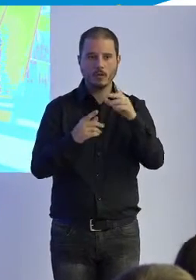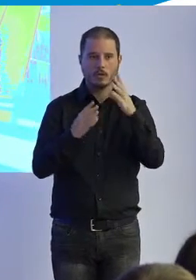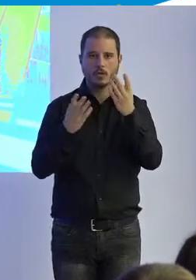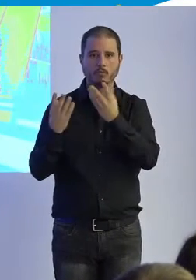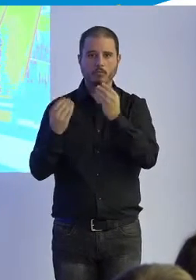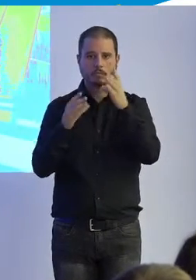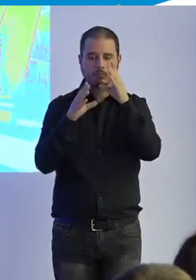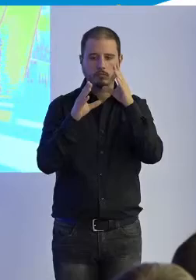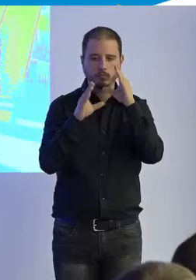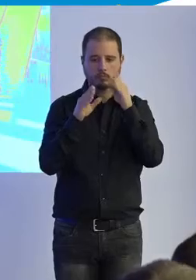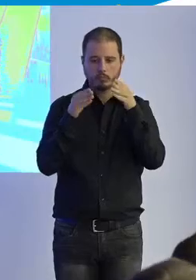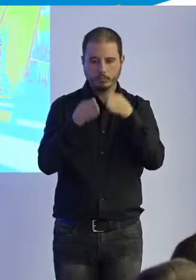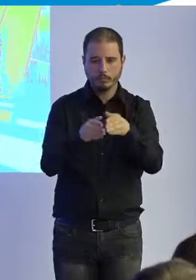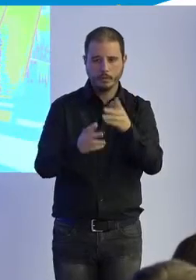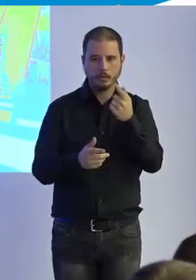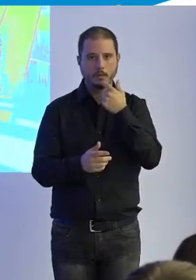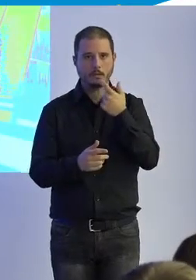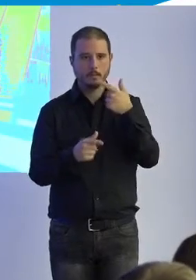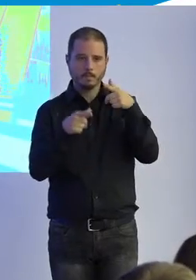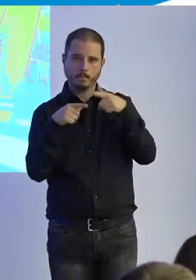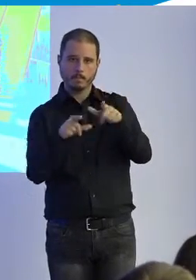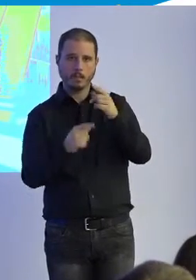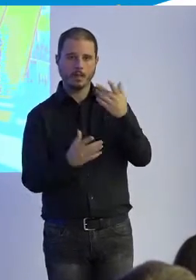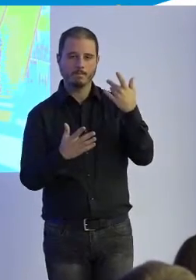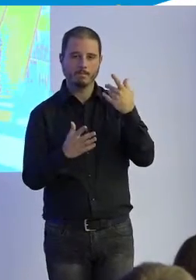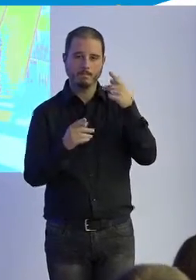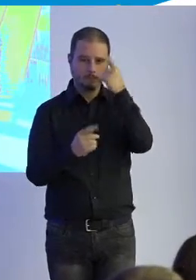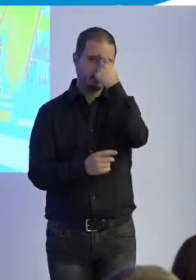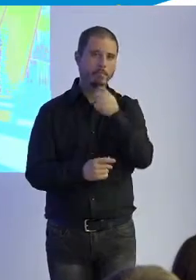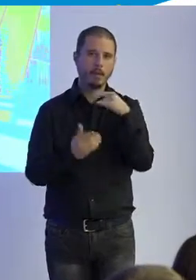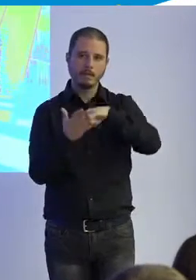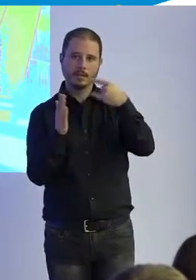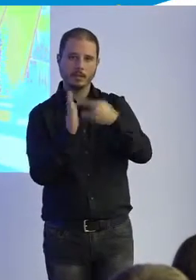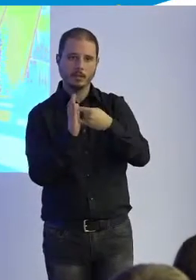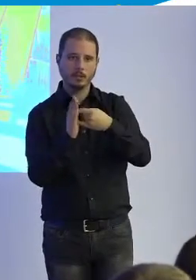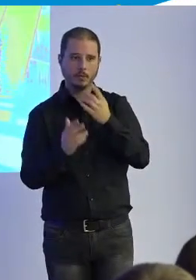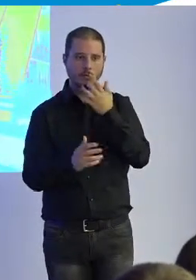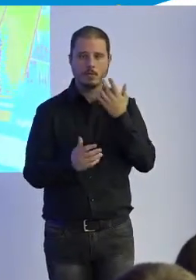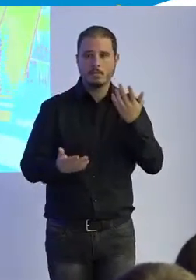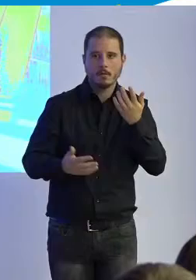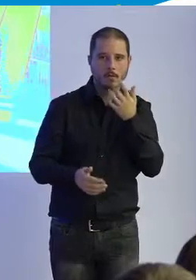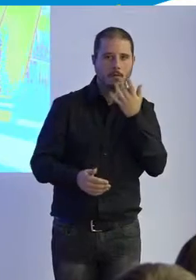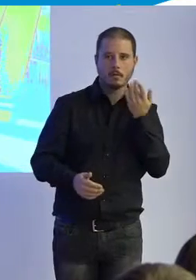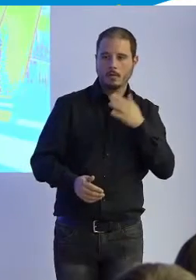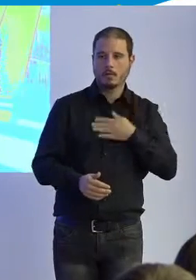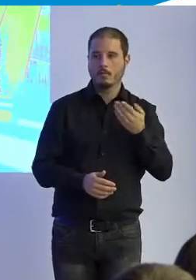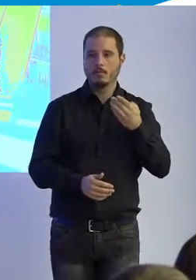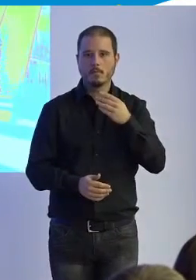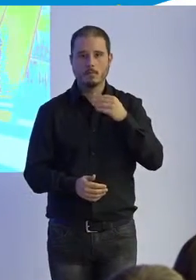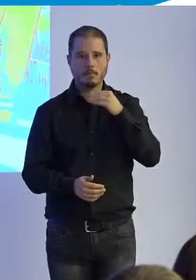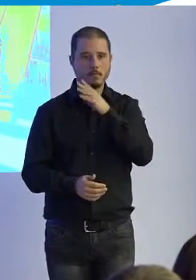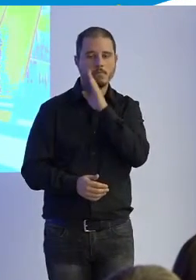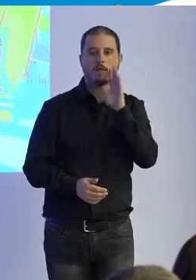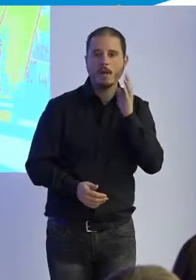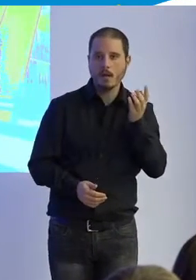están todavía en un nicho un poco más de perfil tecnológico, por decirlo de alguna manera. Entonces, cuando mi madre, cuando una persona, pues